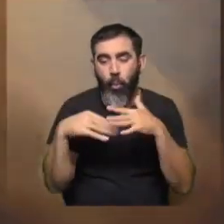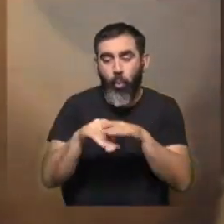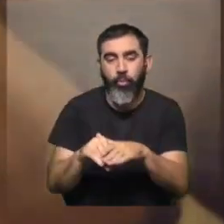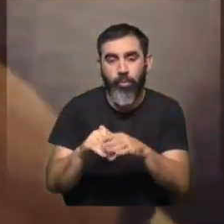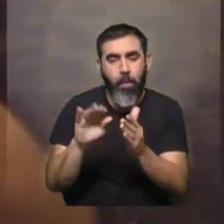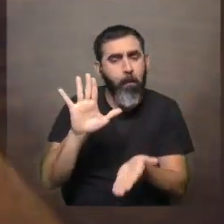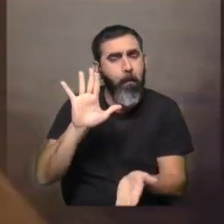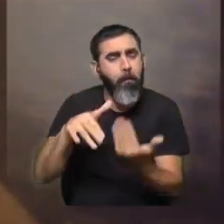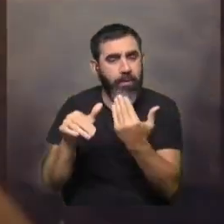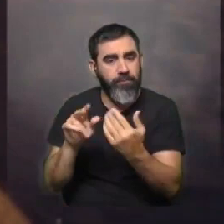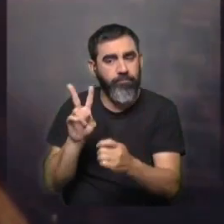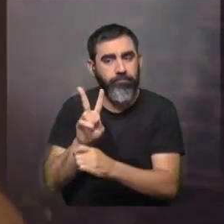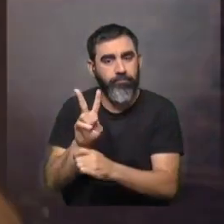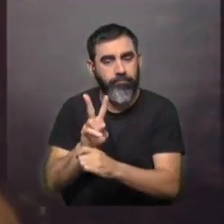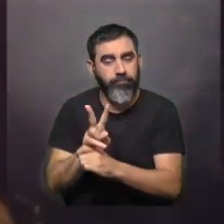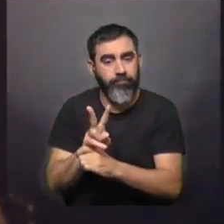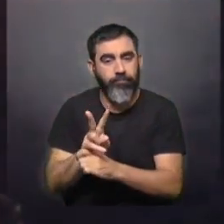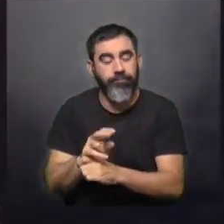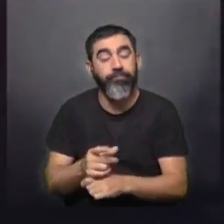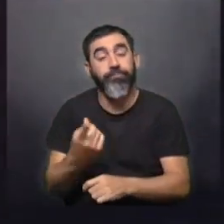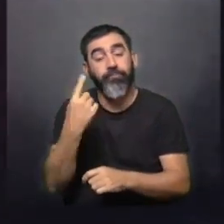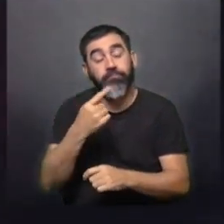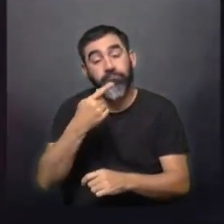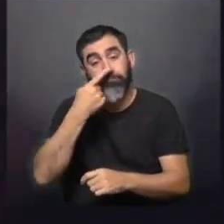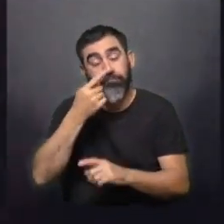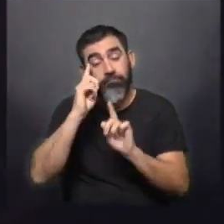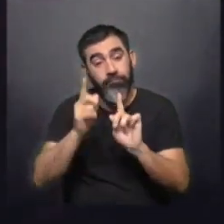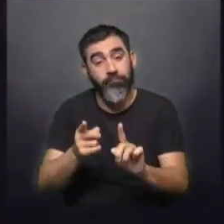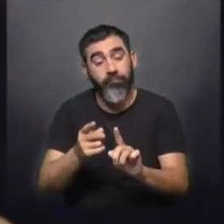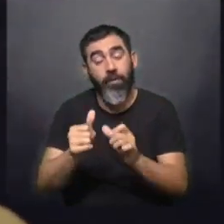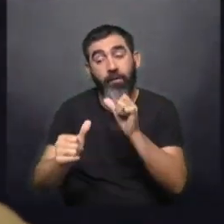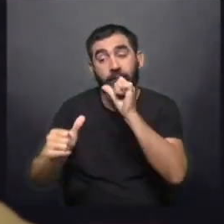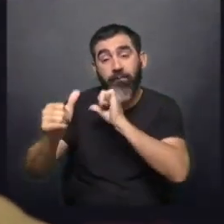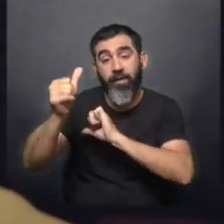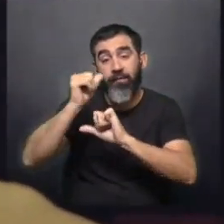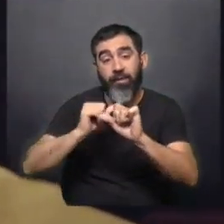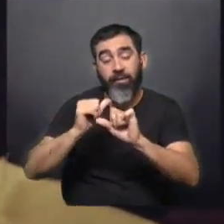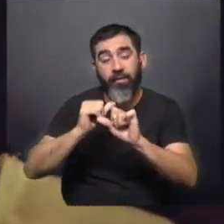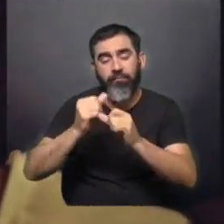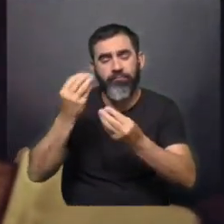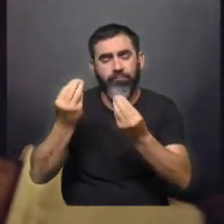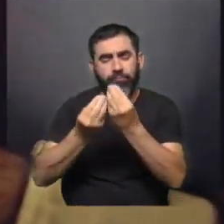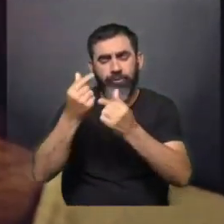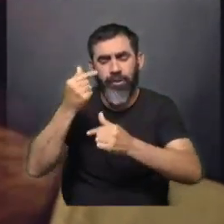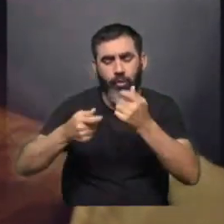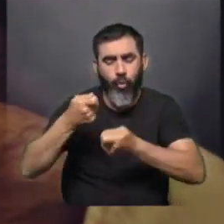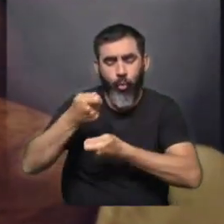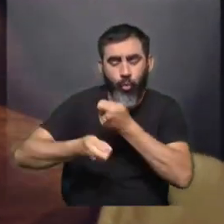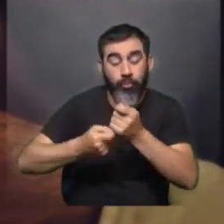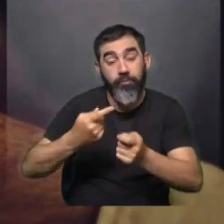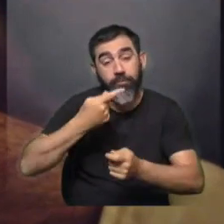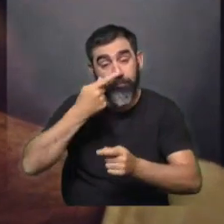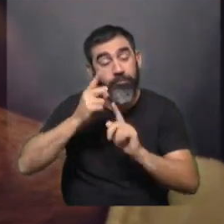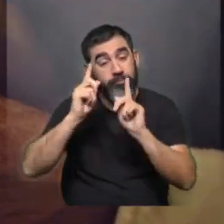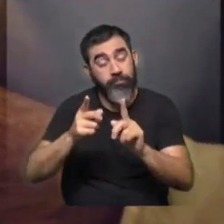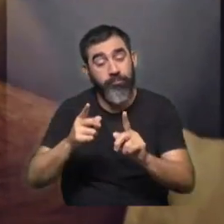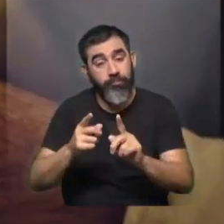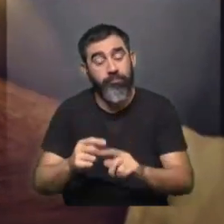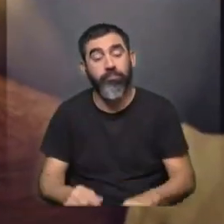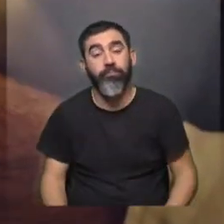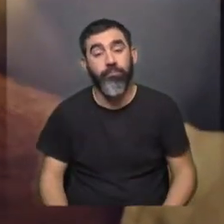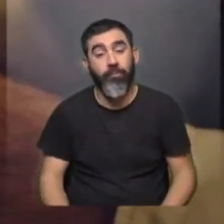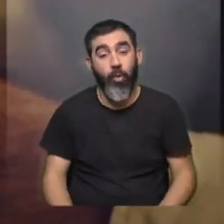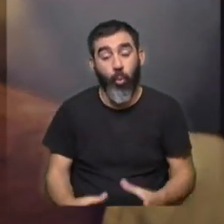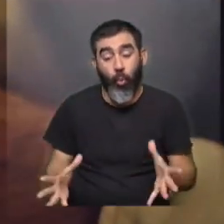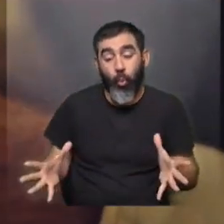mayor capacidad antioxidante. Entonces esto es interesante porque la bebida en sí tiene muchos componentes que son interesantes individualmente, pero que